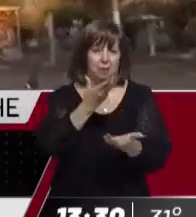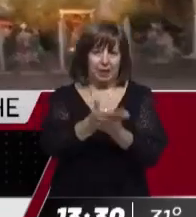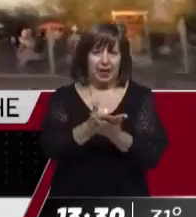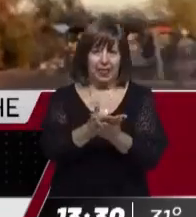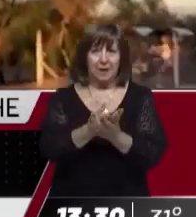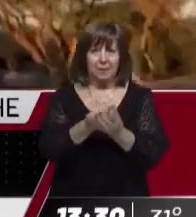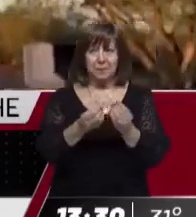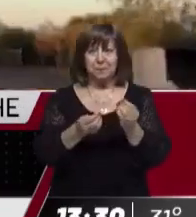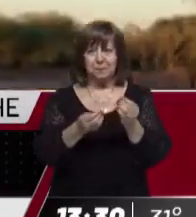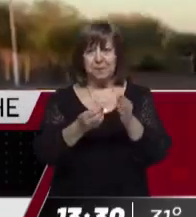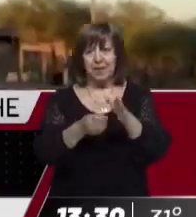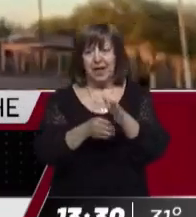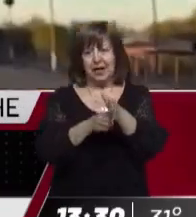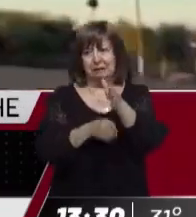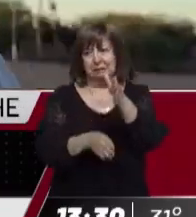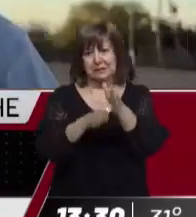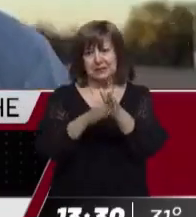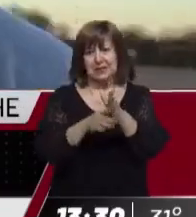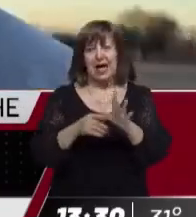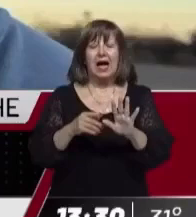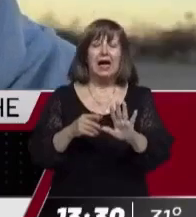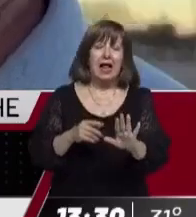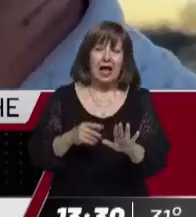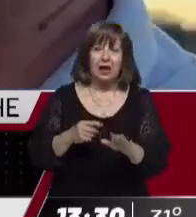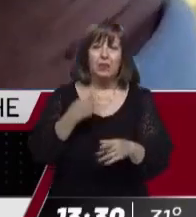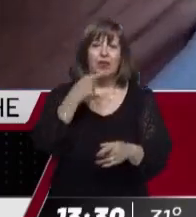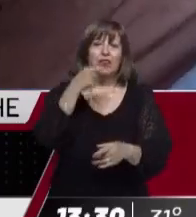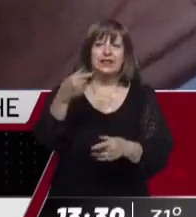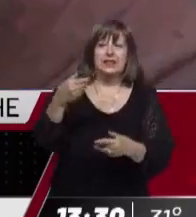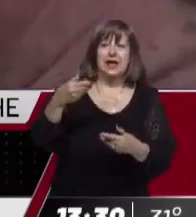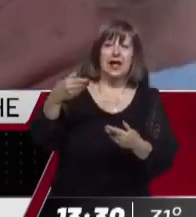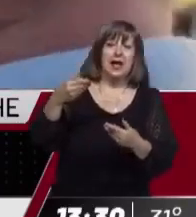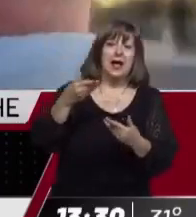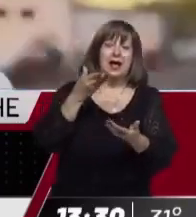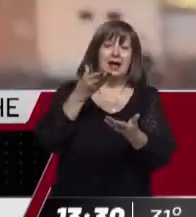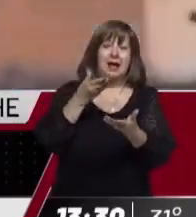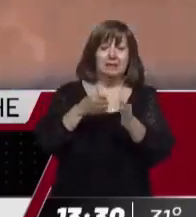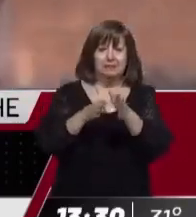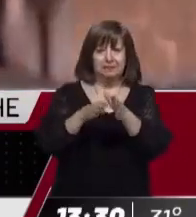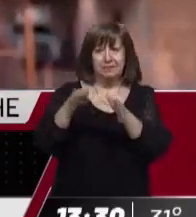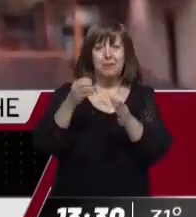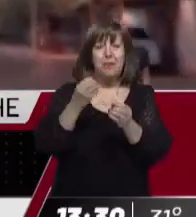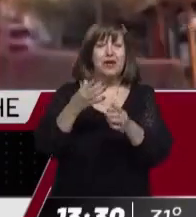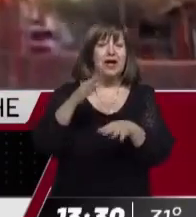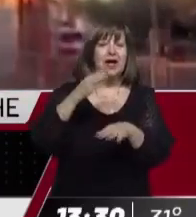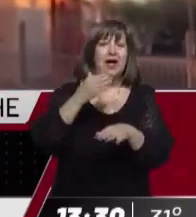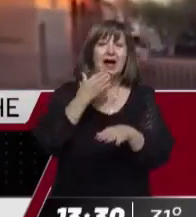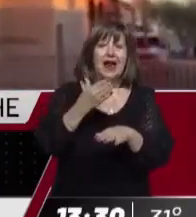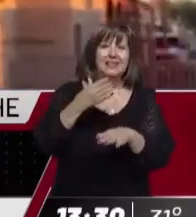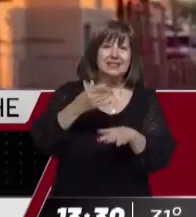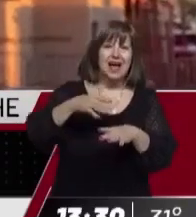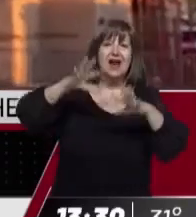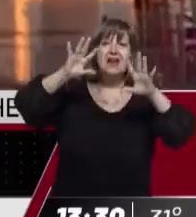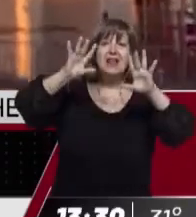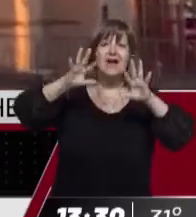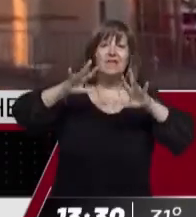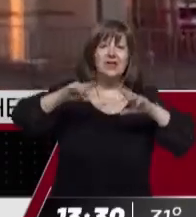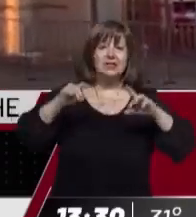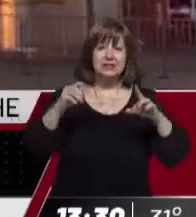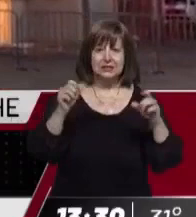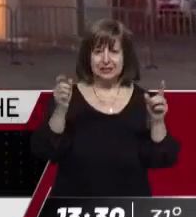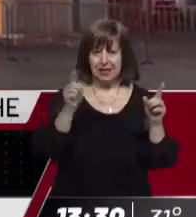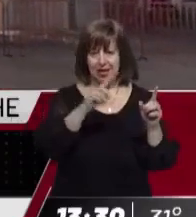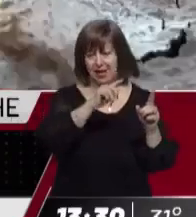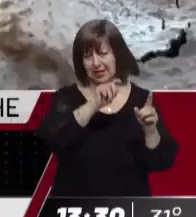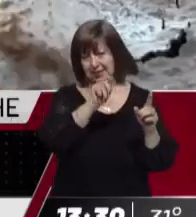Nadie mandó, o sea, la naturaleza, fue un año atípico donde nevó mucho en invierno y hubo mucho calor como el que estamos padeciendo hoy en